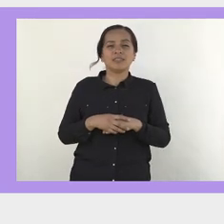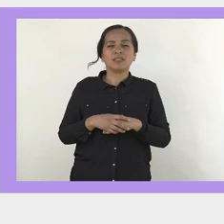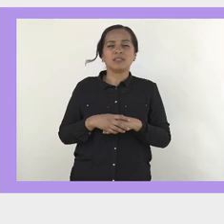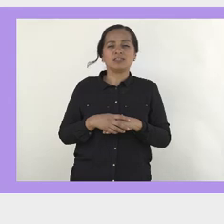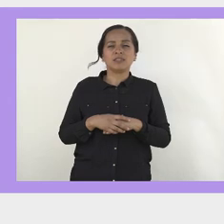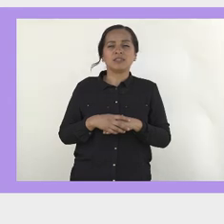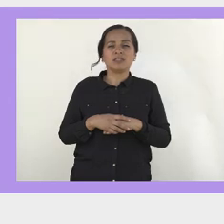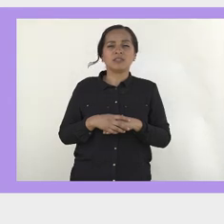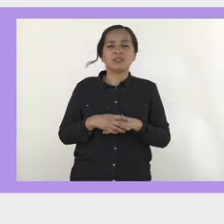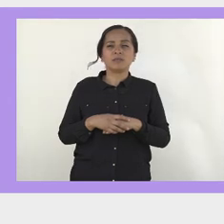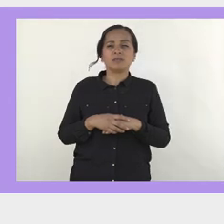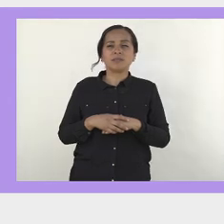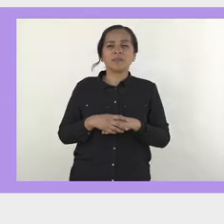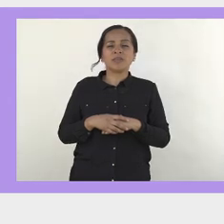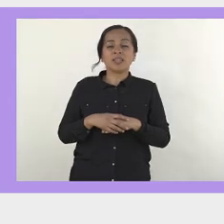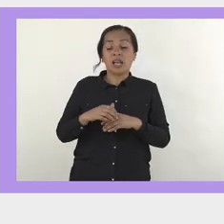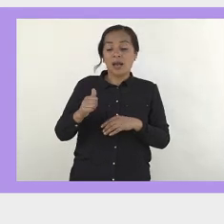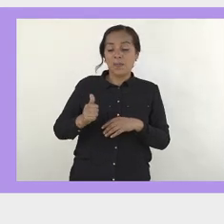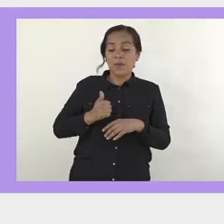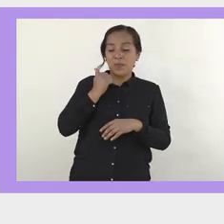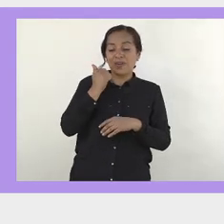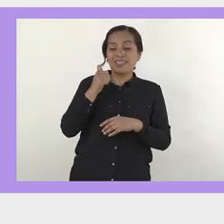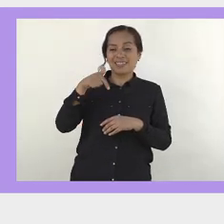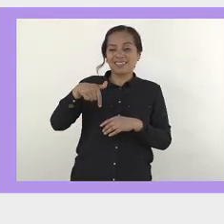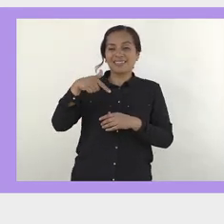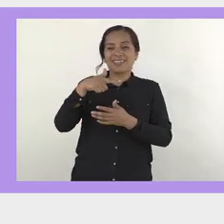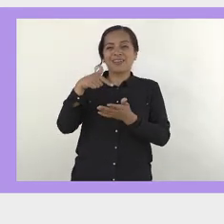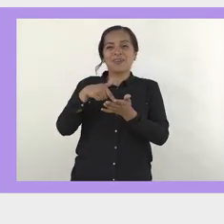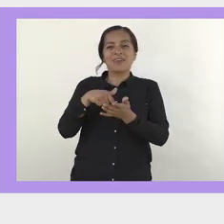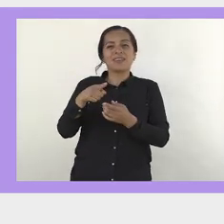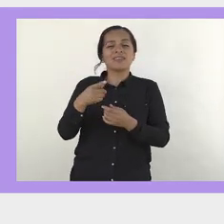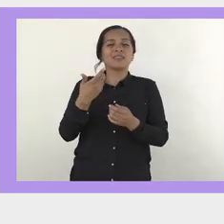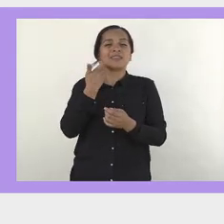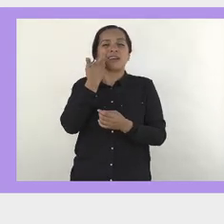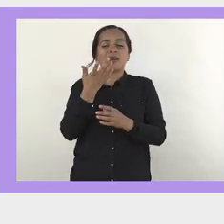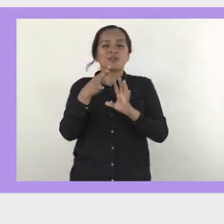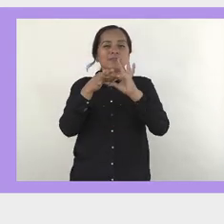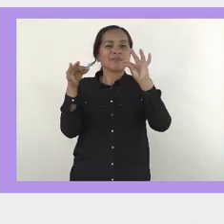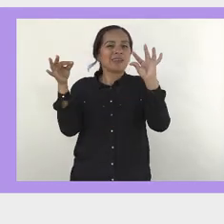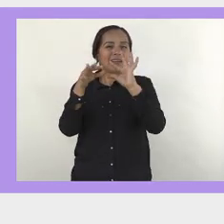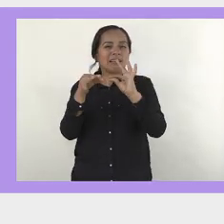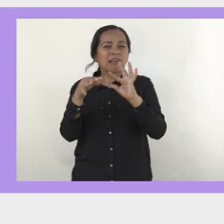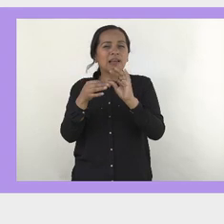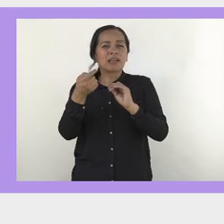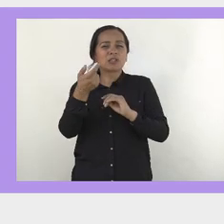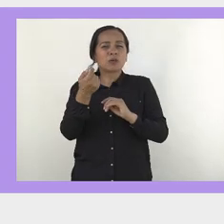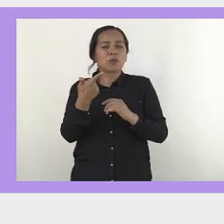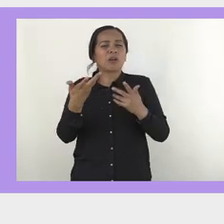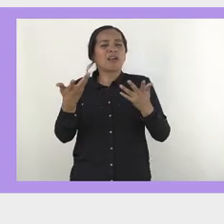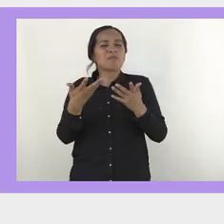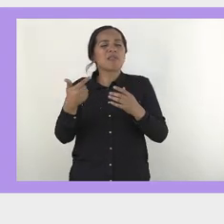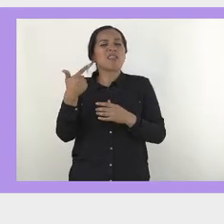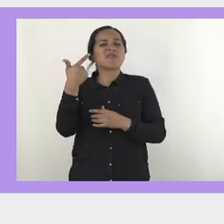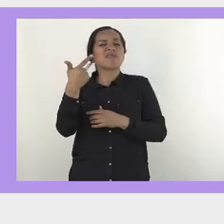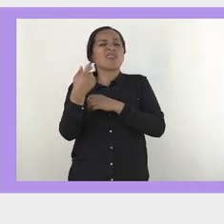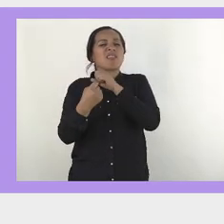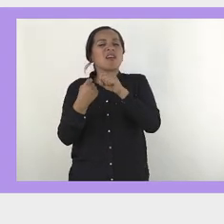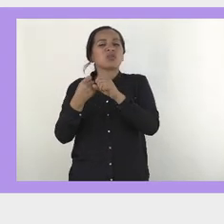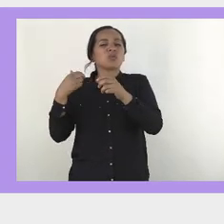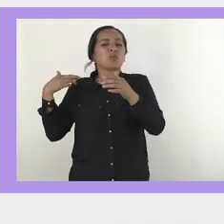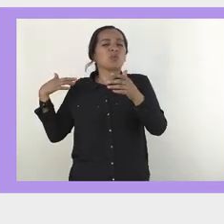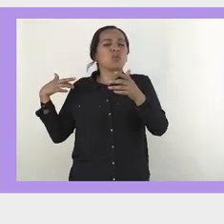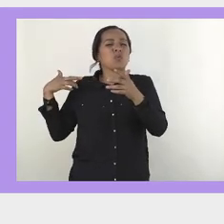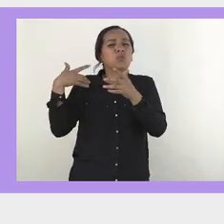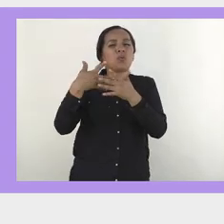Bueno también quiero aprovechando el espacio quiero platicarles un poco de lo que hemos hecho en estos siete años